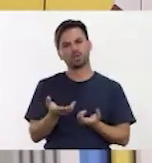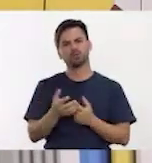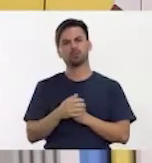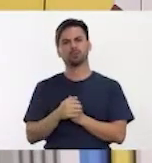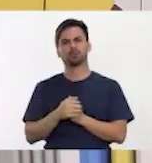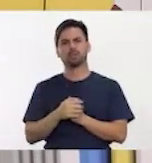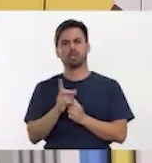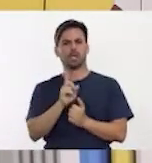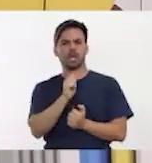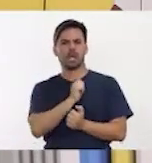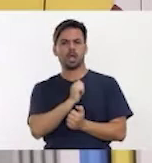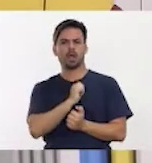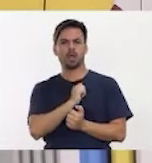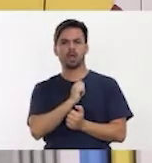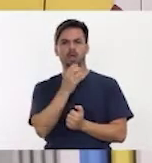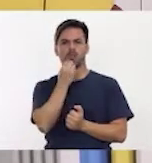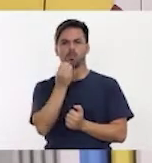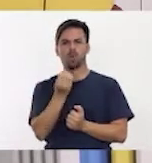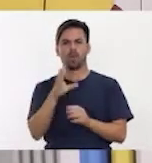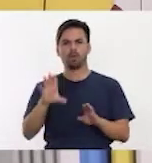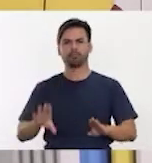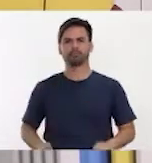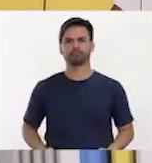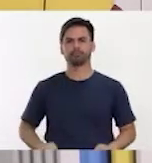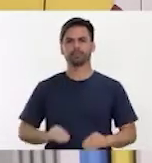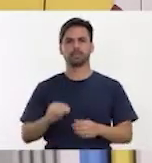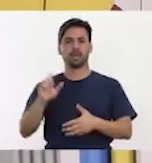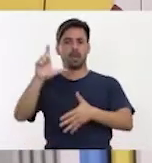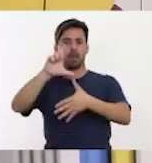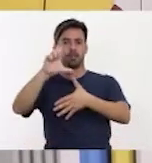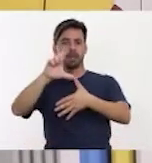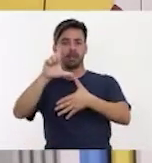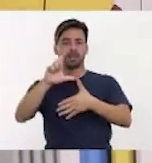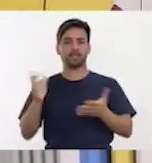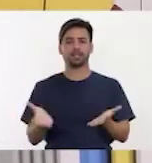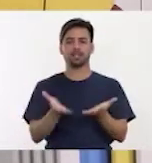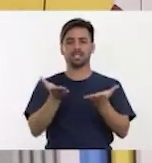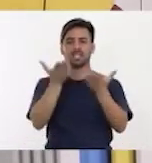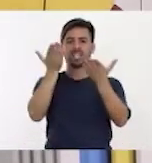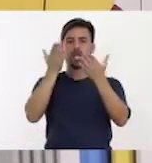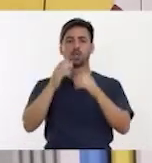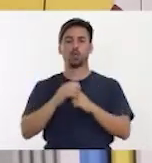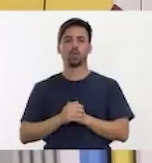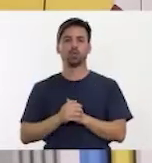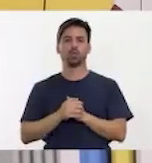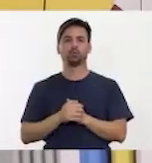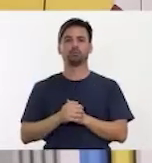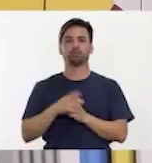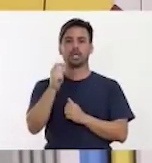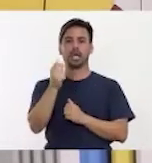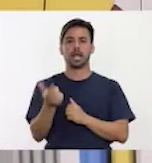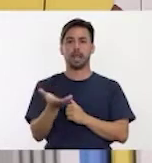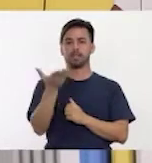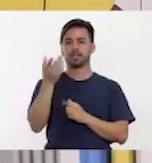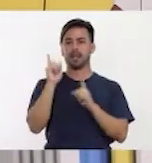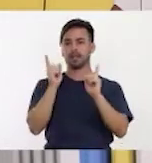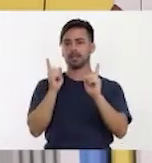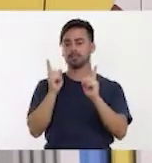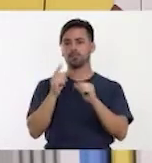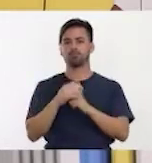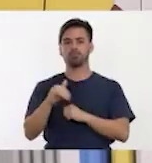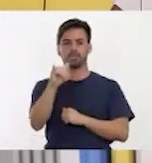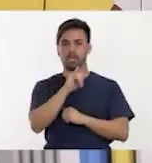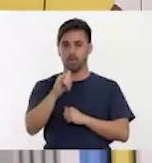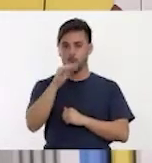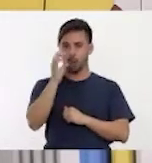se van a dar numerosos factores que van a impedir que en América Latina se produzca un desarrollo